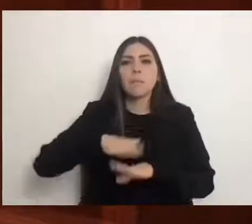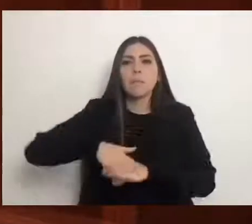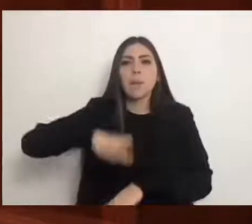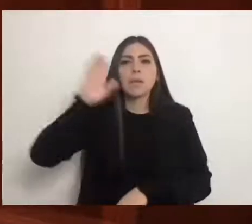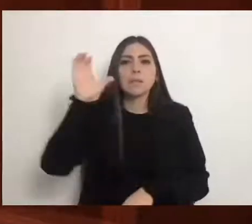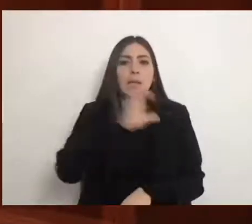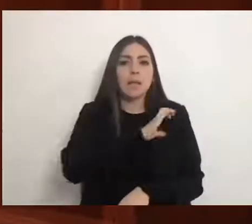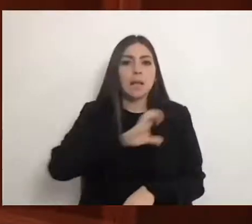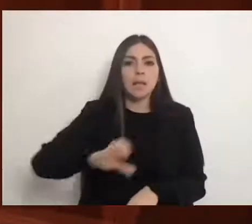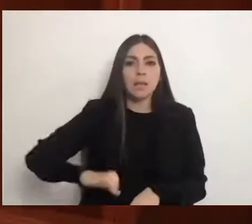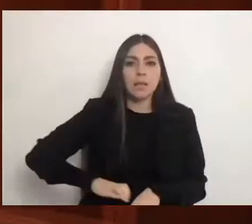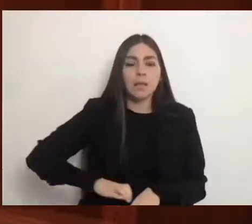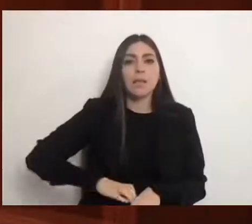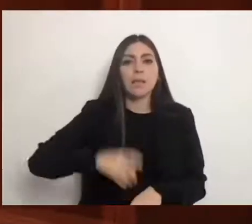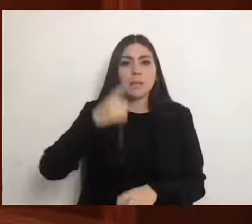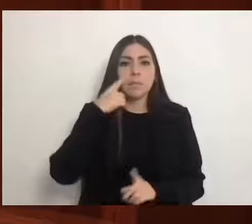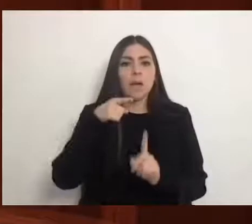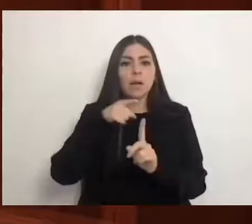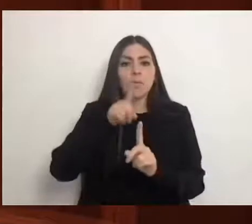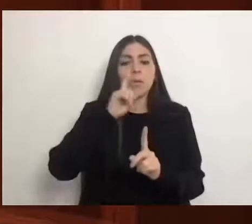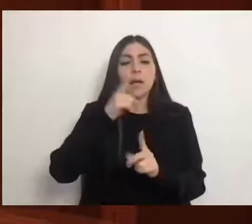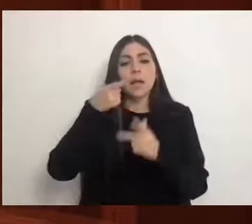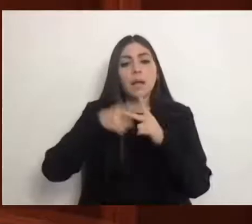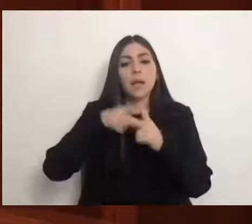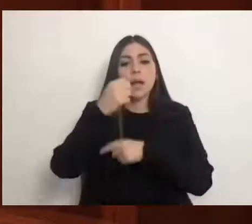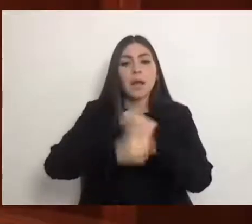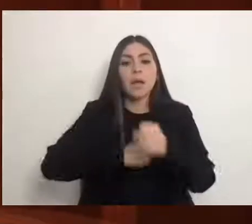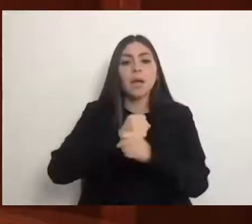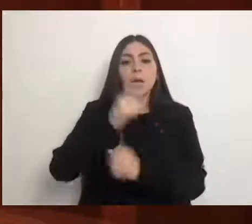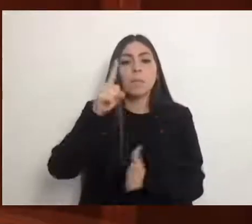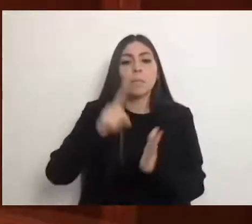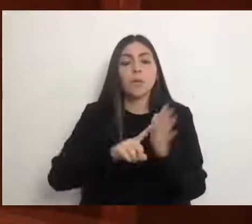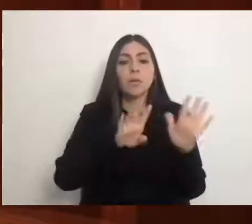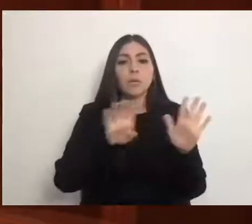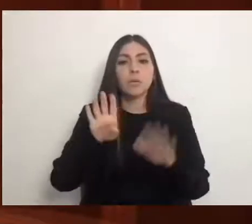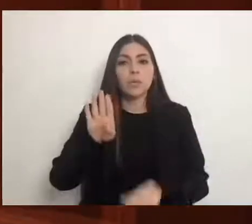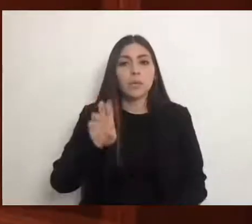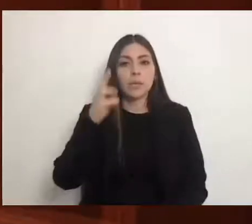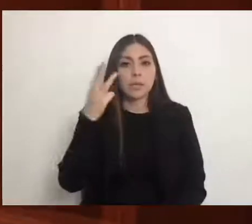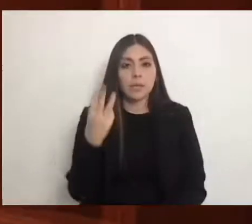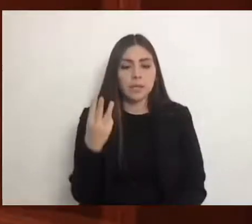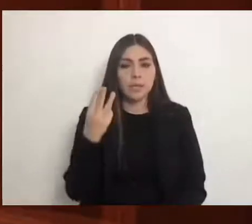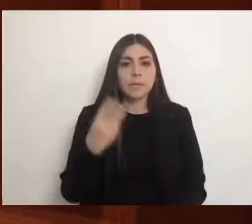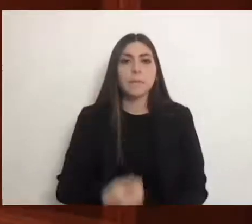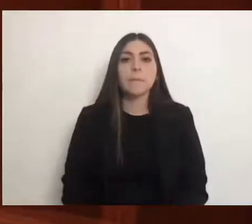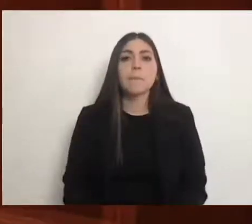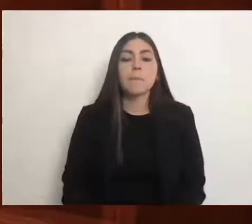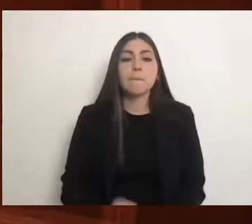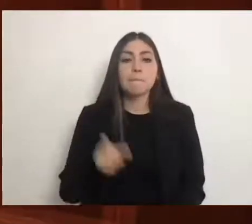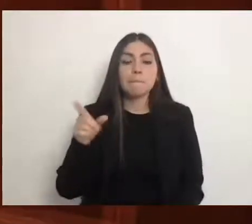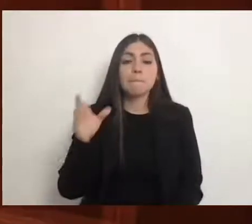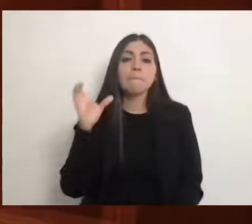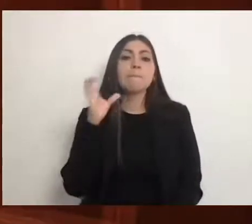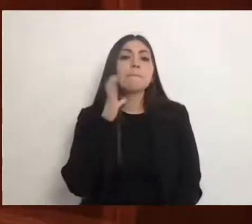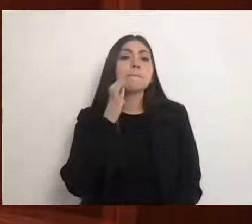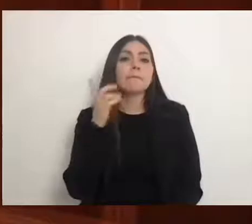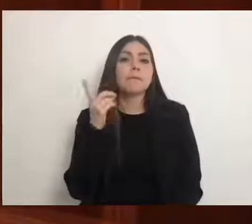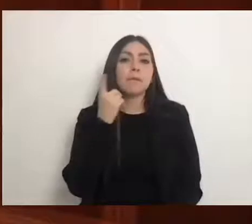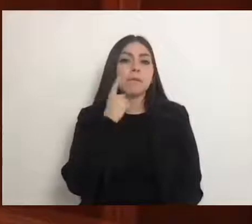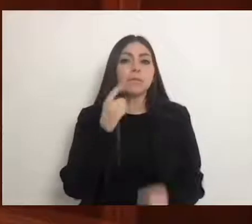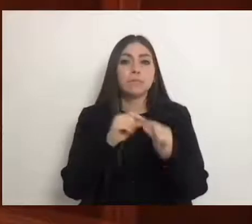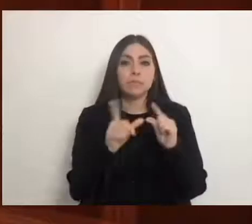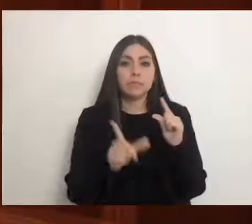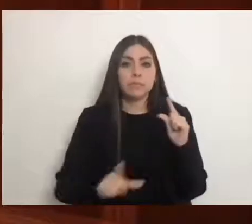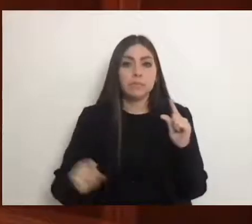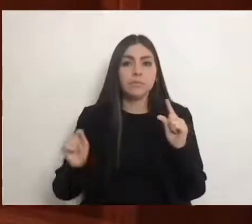las mujeres en 1993. El Congreso de la Unión ha aprobado diversas iniciativas para reformar